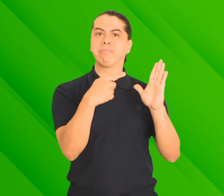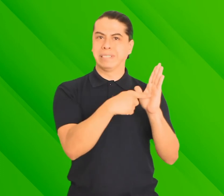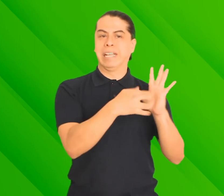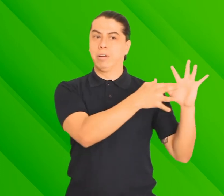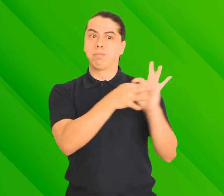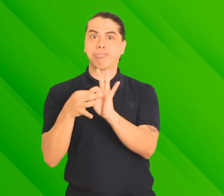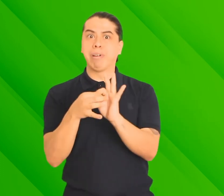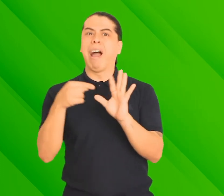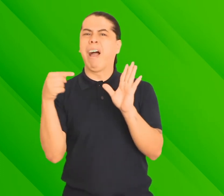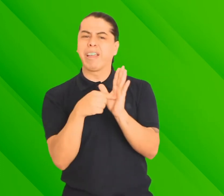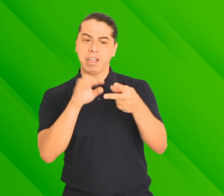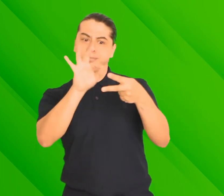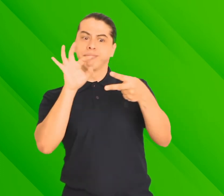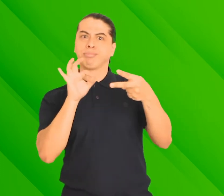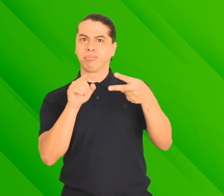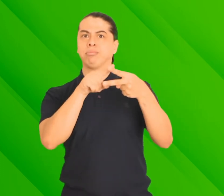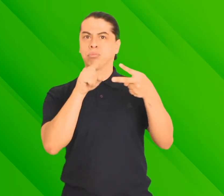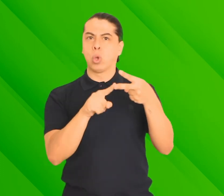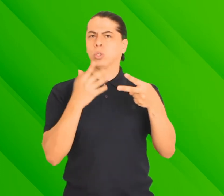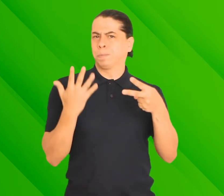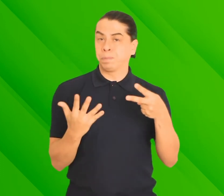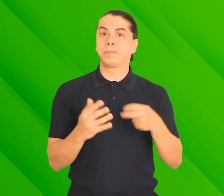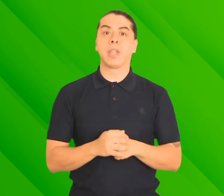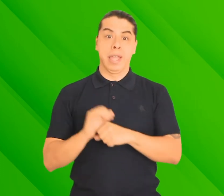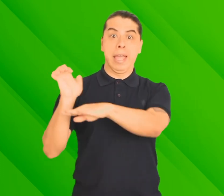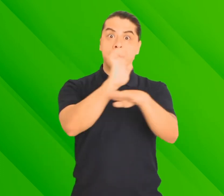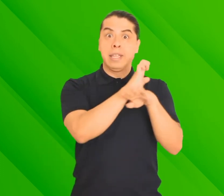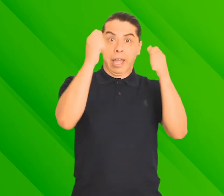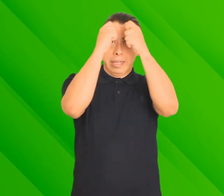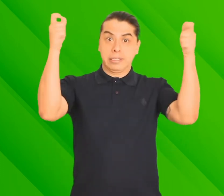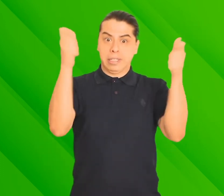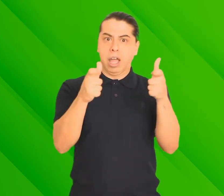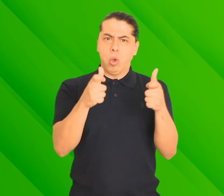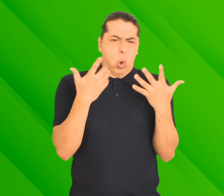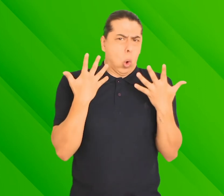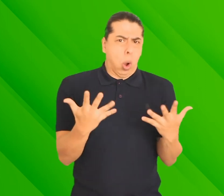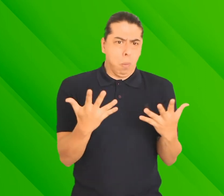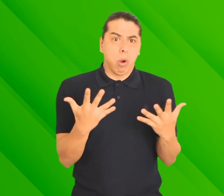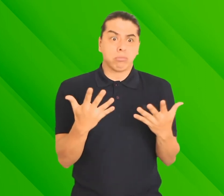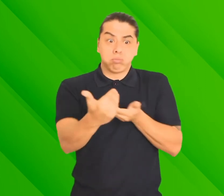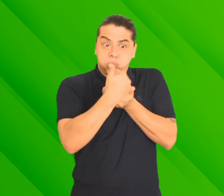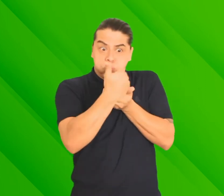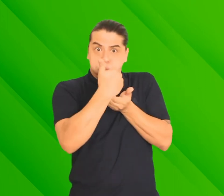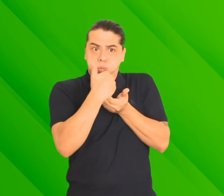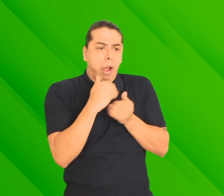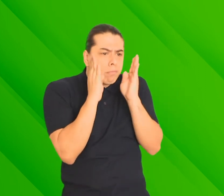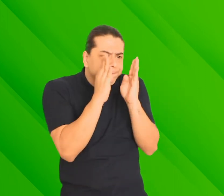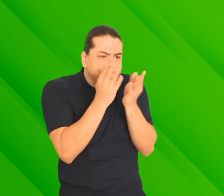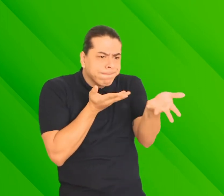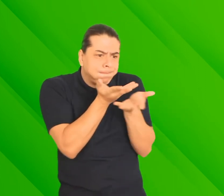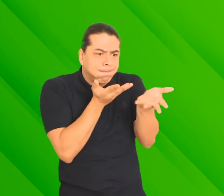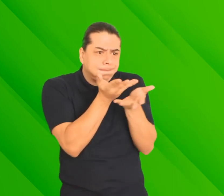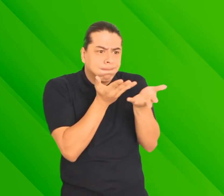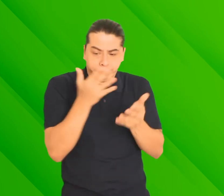determinando dos aspectos en aplicación, como lo es que el servicio de